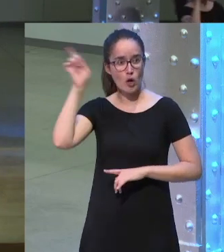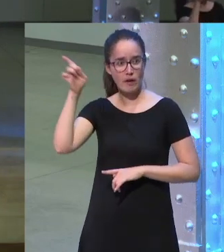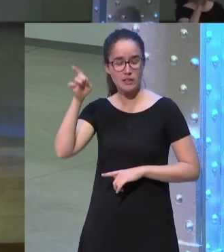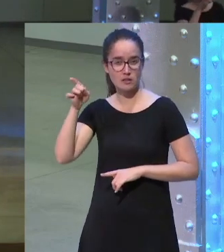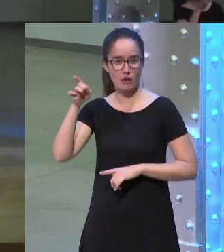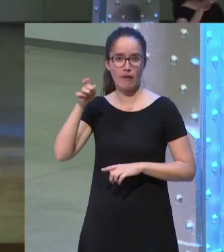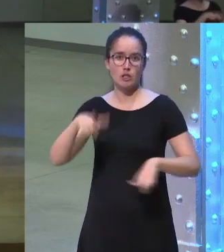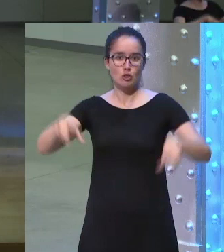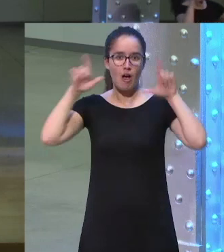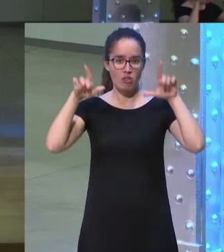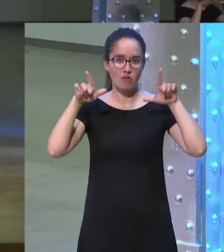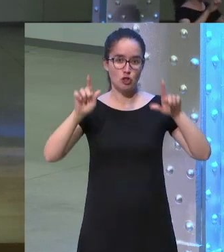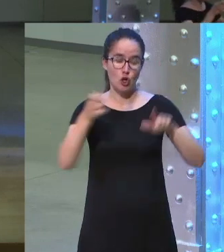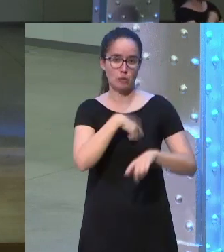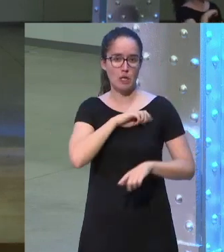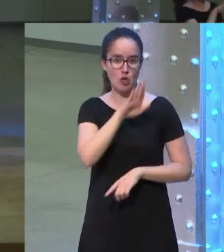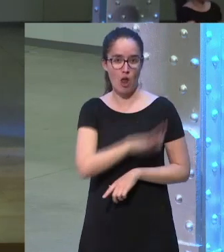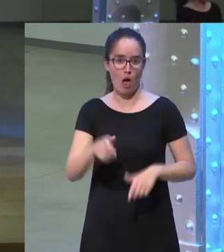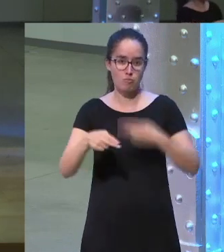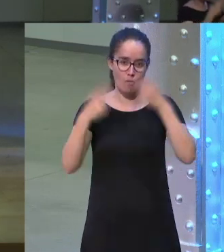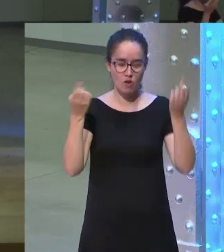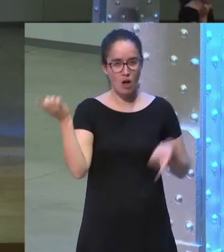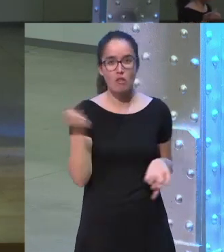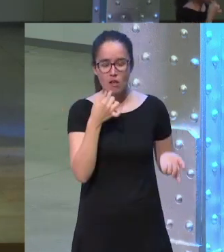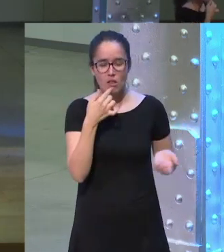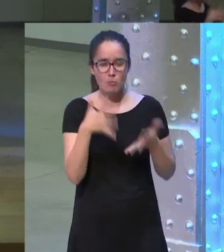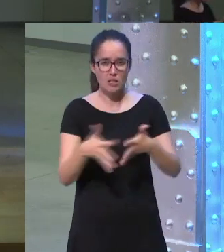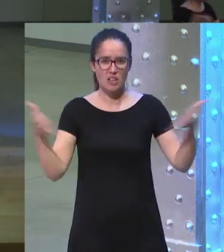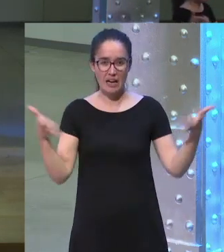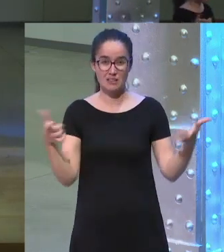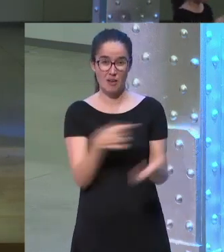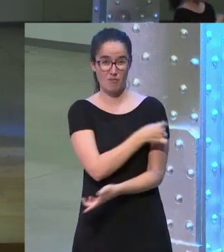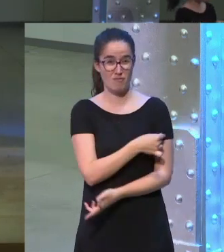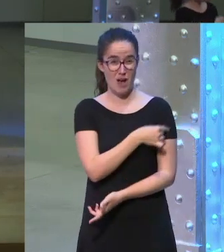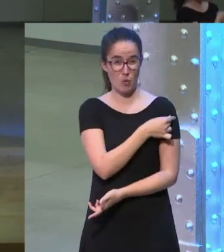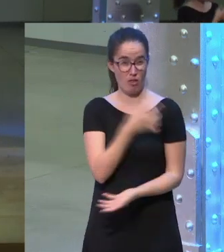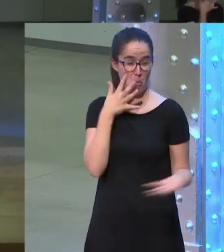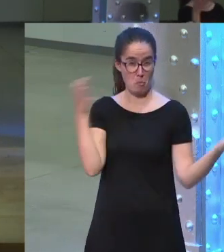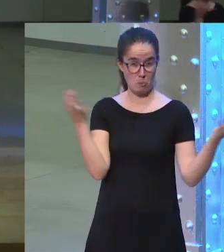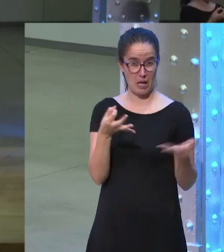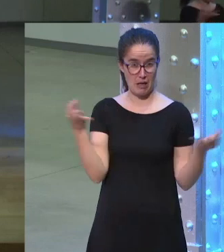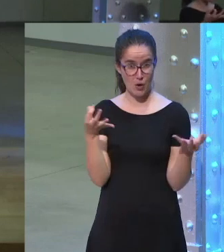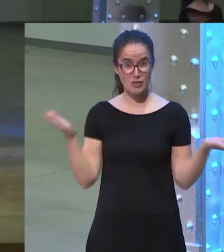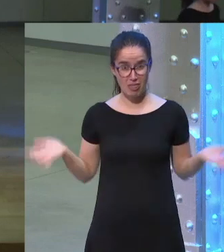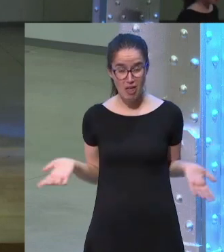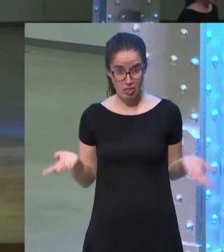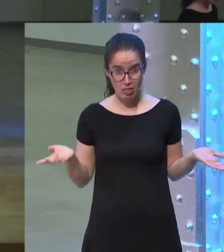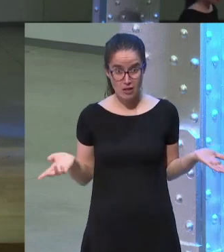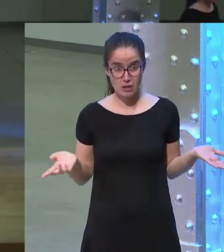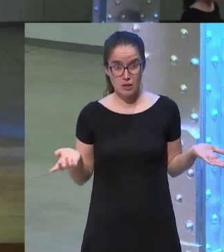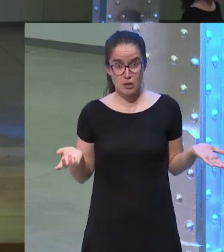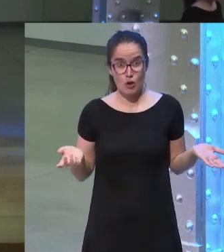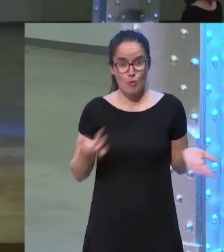televisión española dando mensajes sobre la peligrosidad de la que nos ha hablado Nacho, de la vacuna,